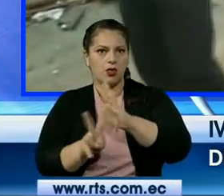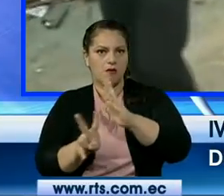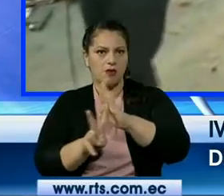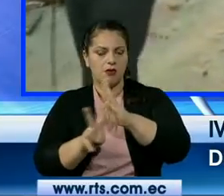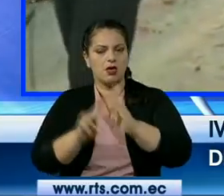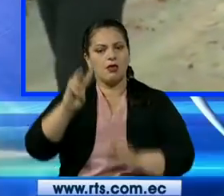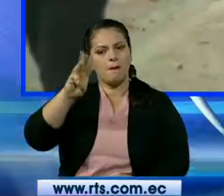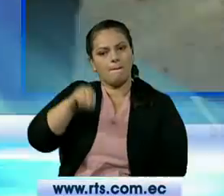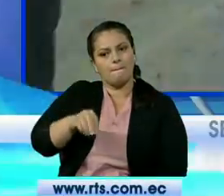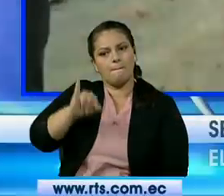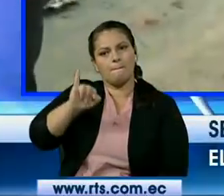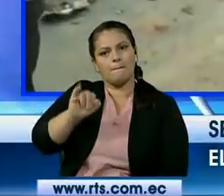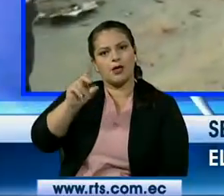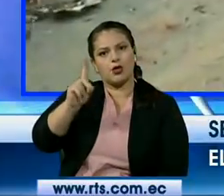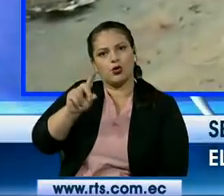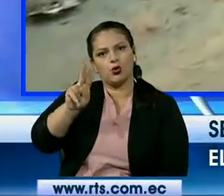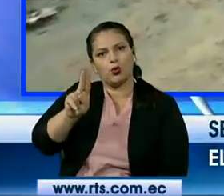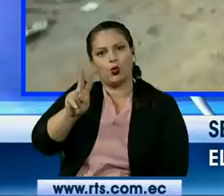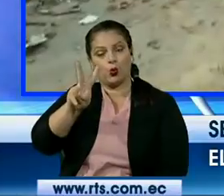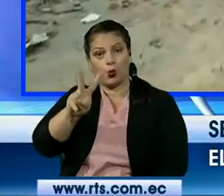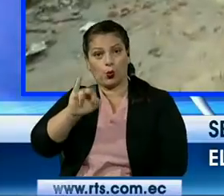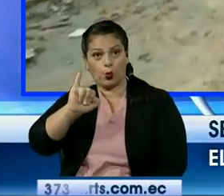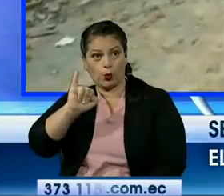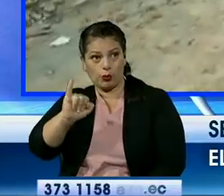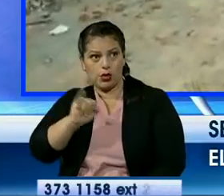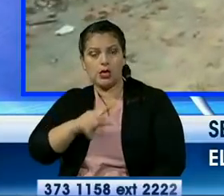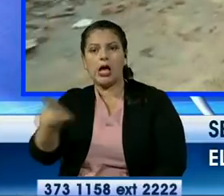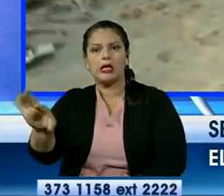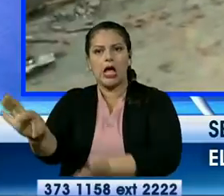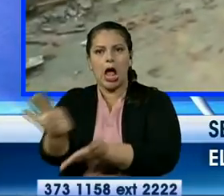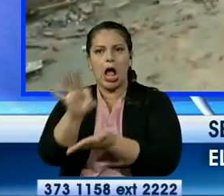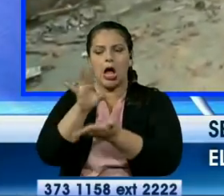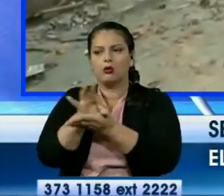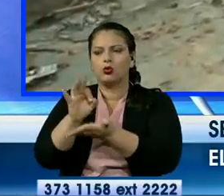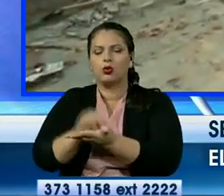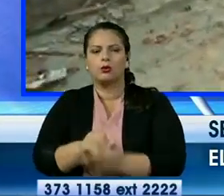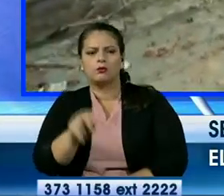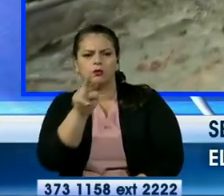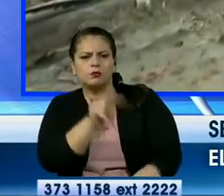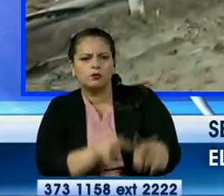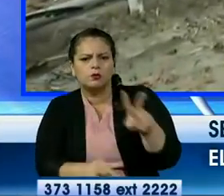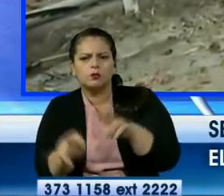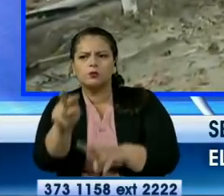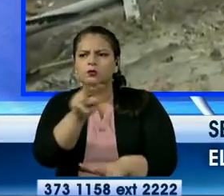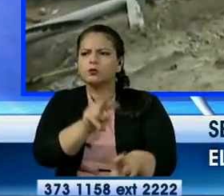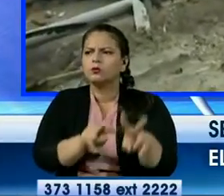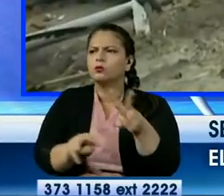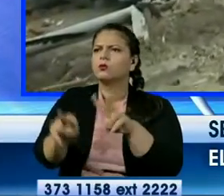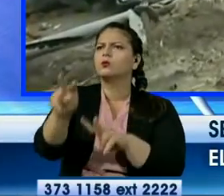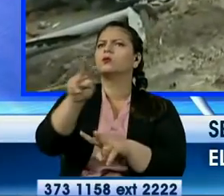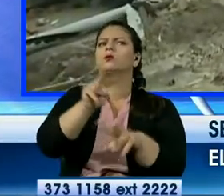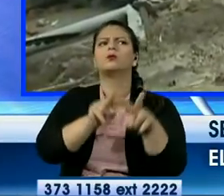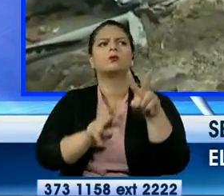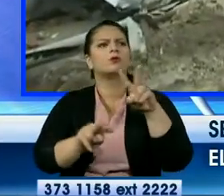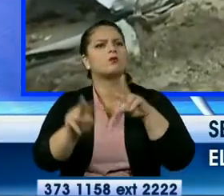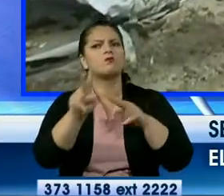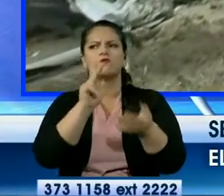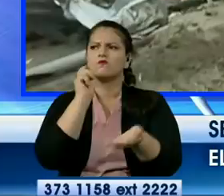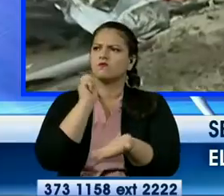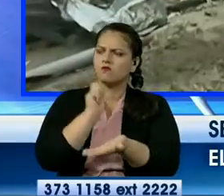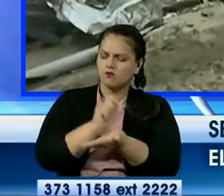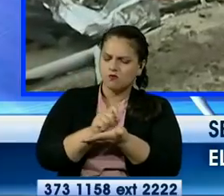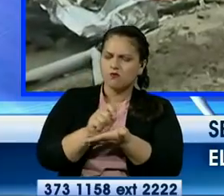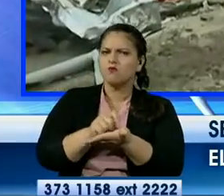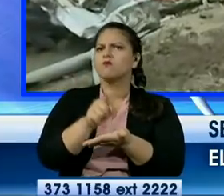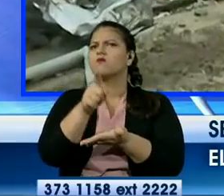que están encargadas de realizar un censo. Todo está en un proceso de análisis, están haciendo un estudio para ver el